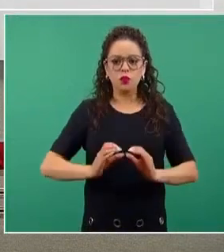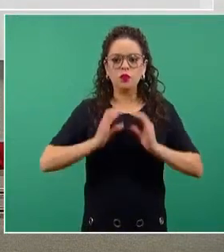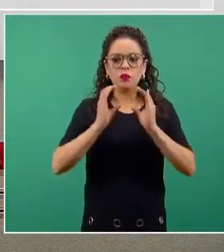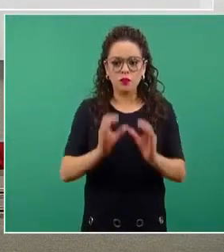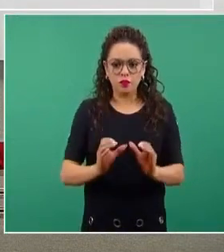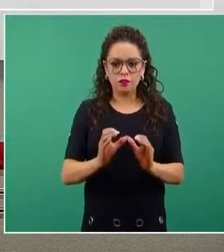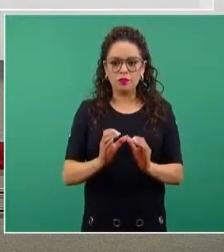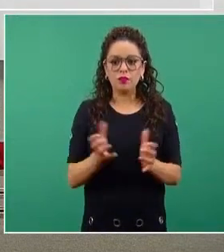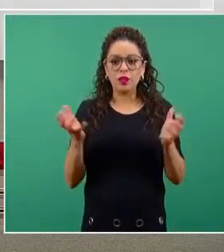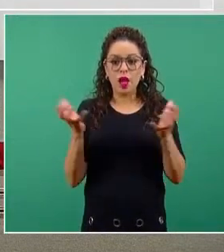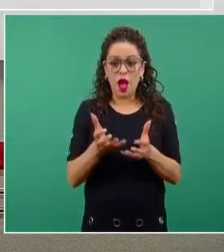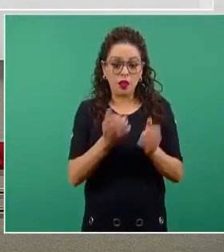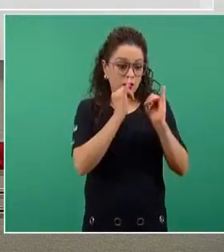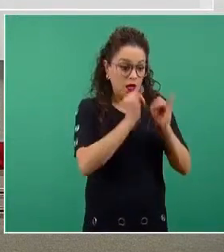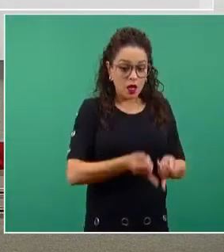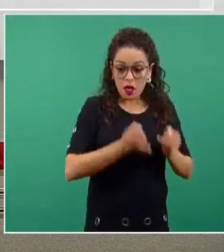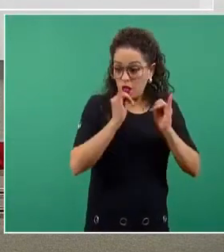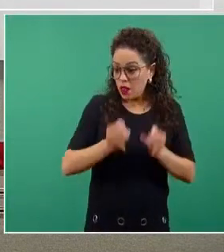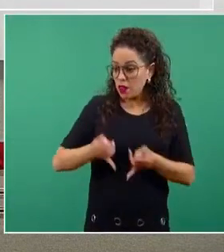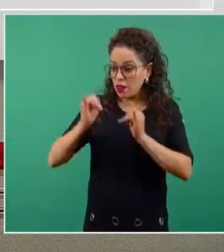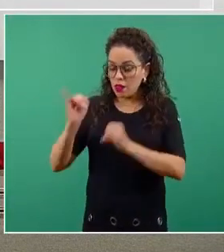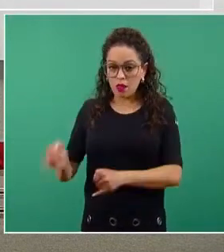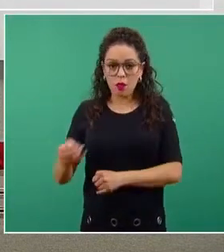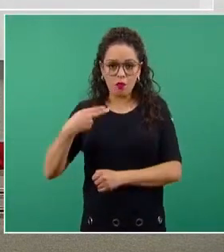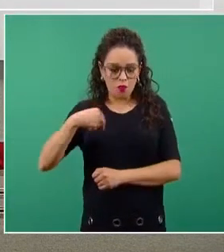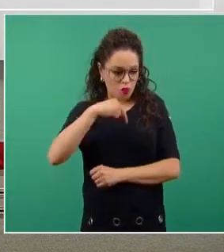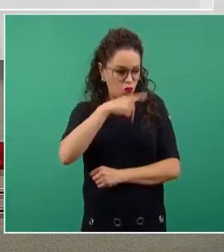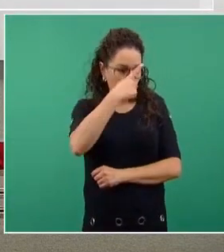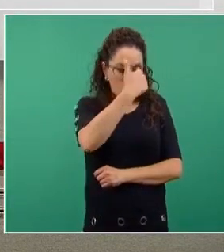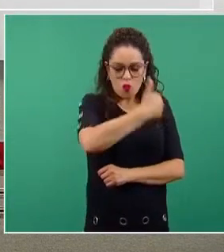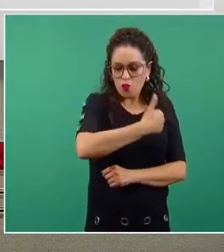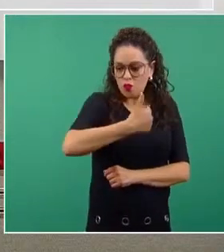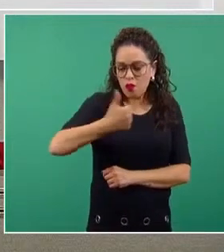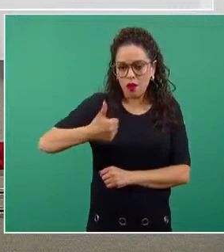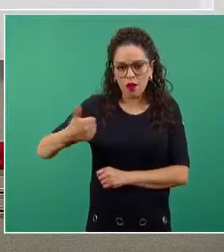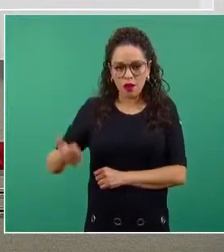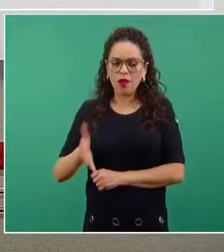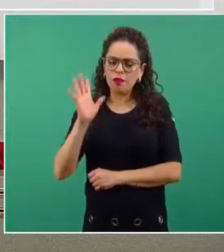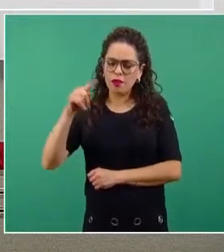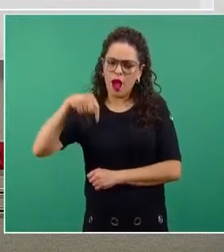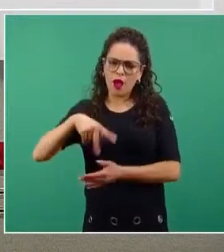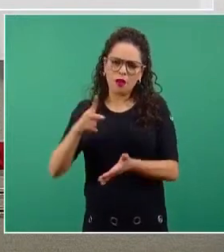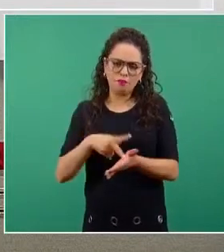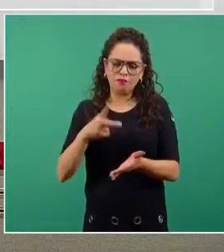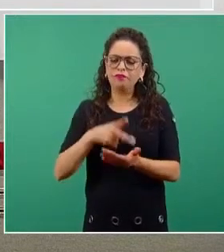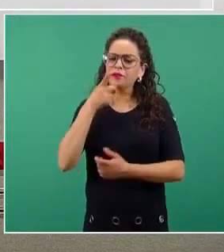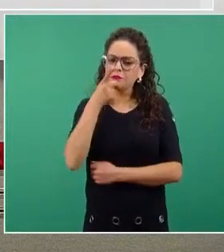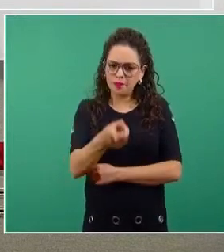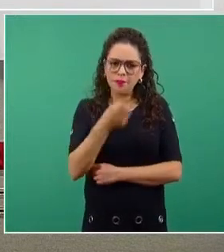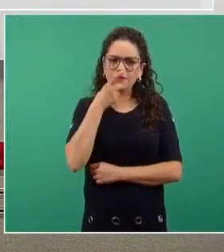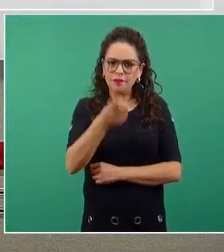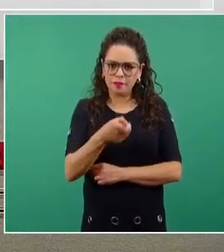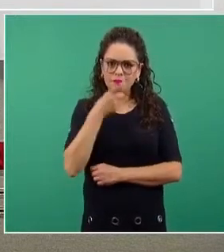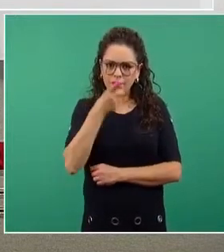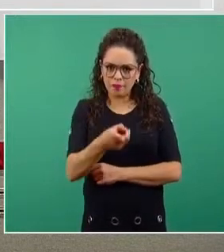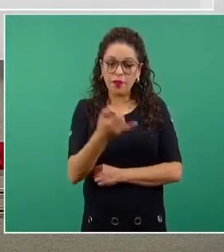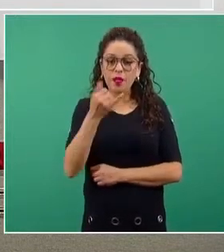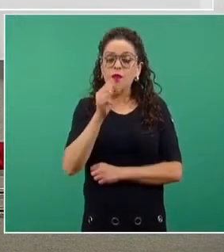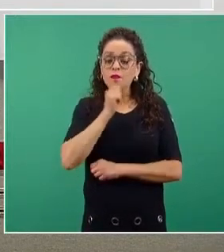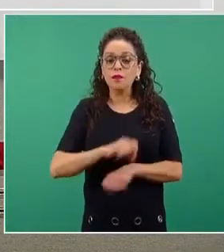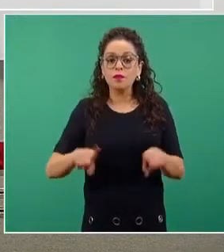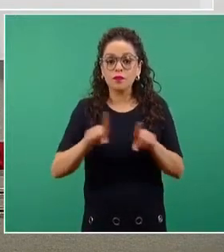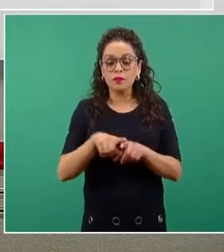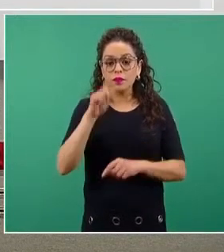llevar a cabo en lo individual, cada uno de nosotros, las hemos repetido en muchas ocasiones, como atendiendo